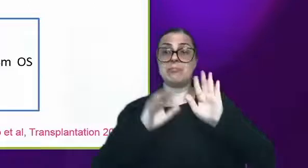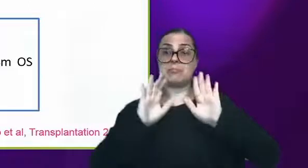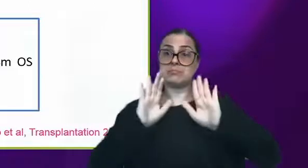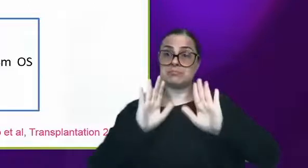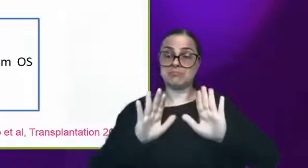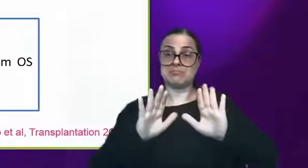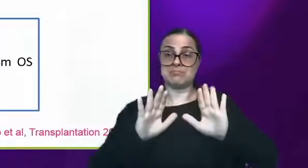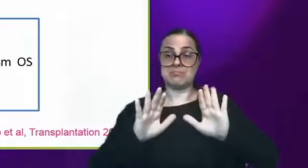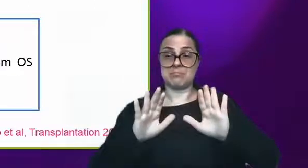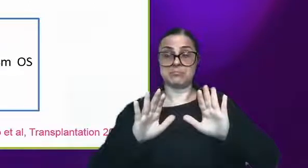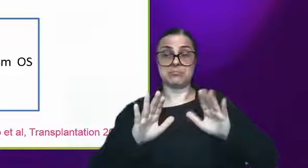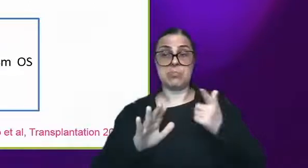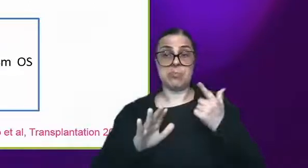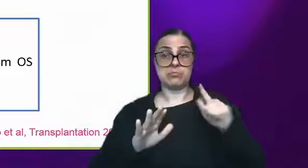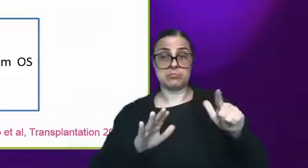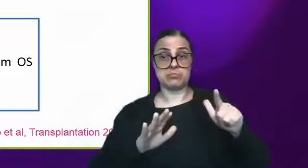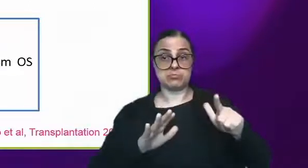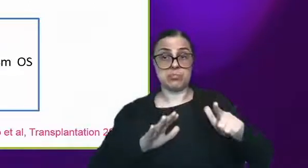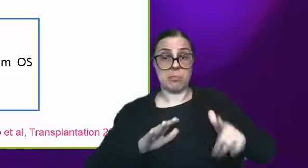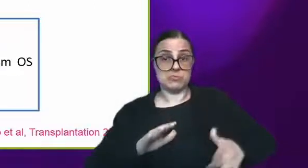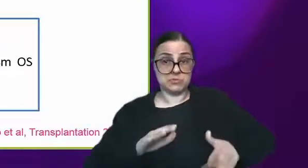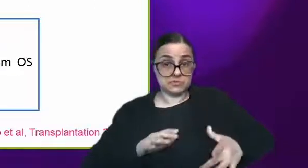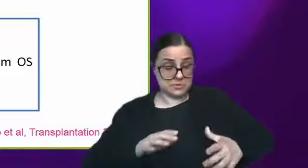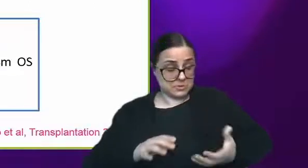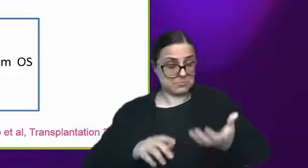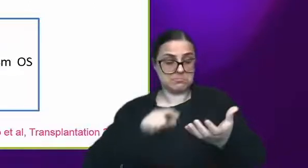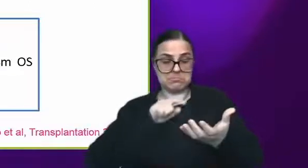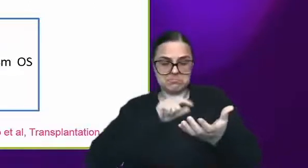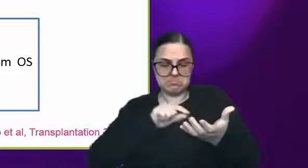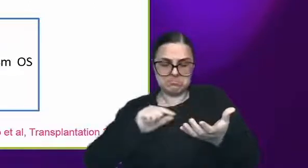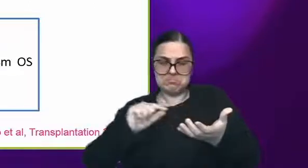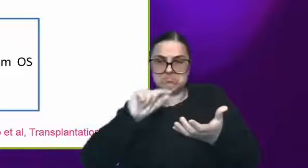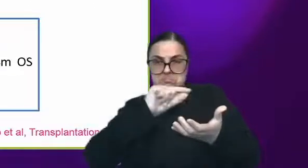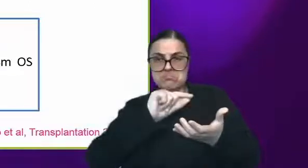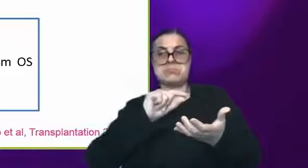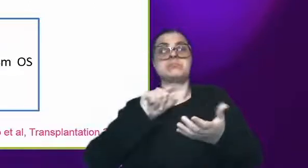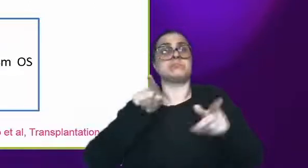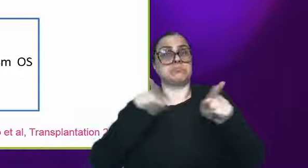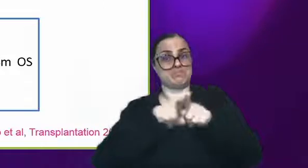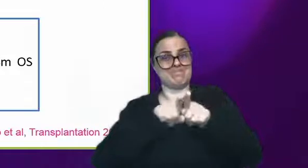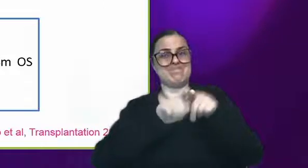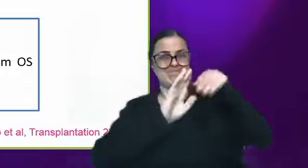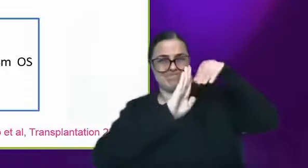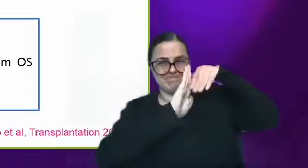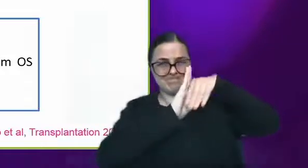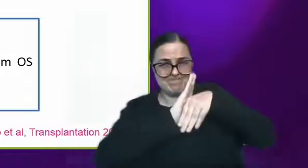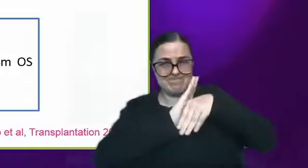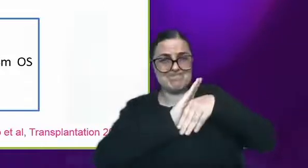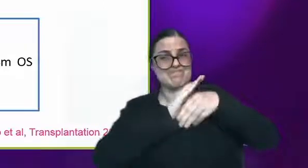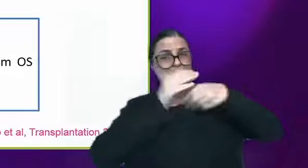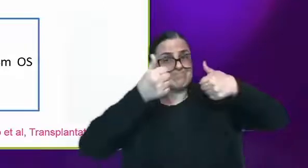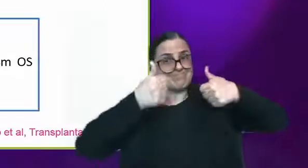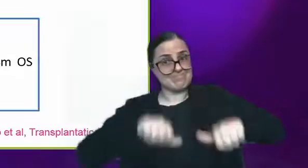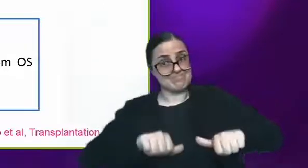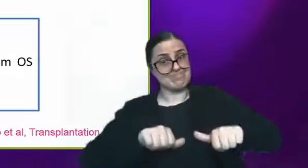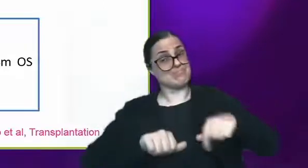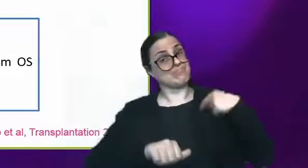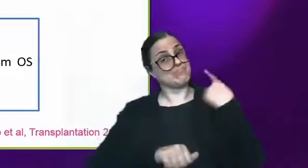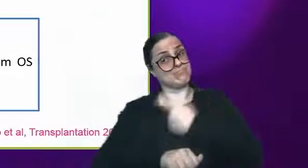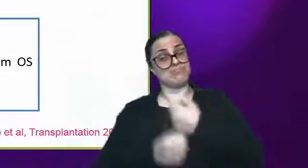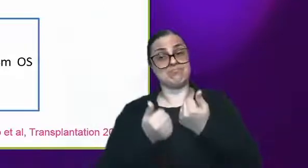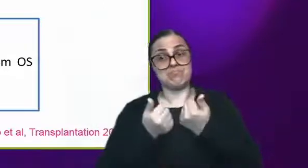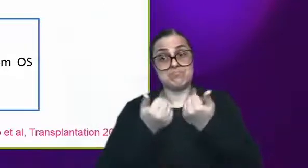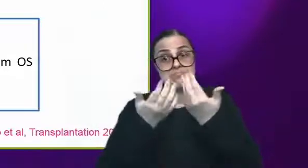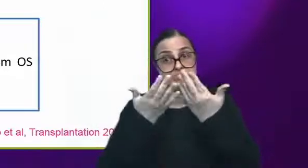después de la recaída, ofrecemos, digamos, se ven tazos de recidiva muy buenos, sí a 5 que a